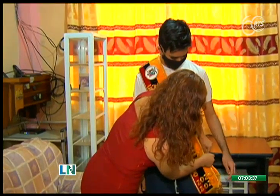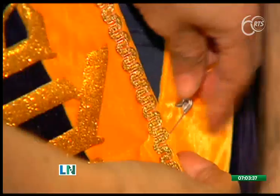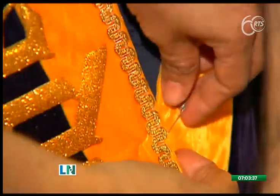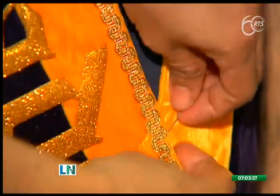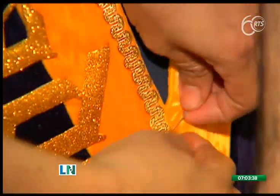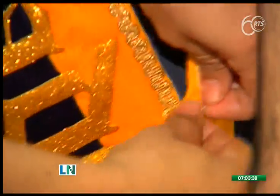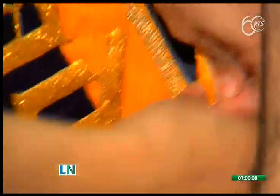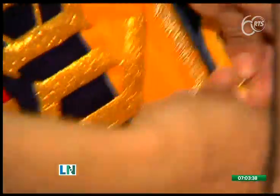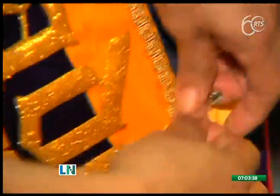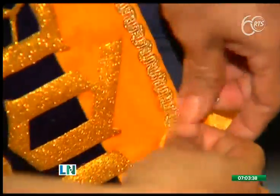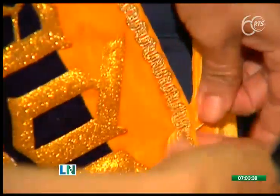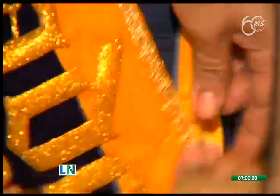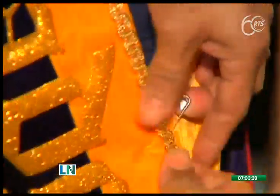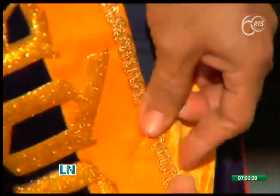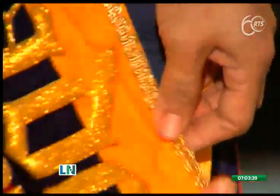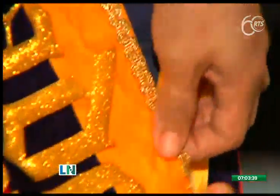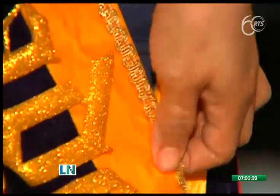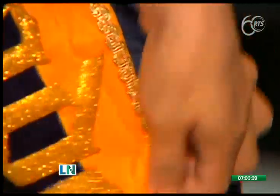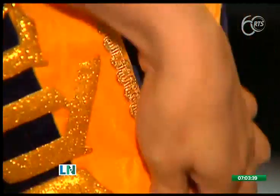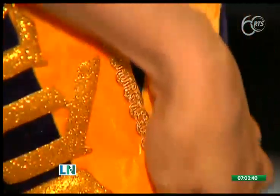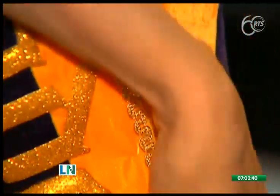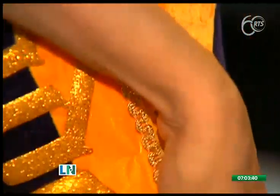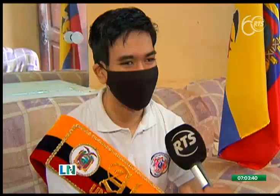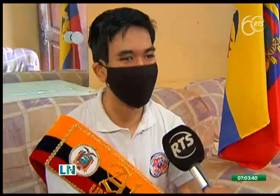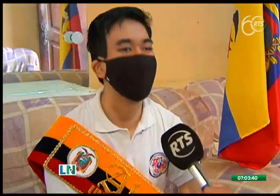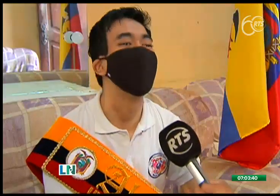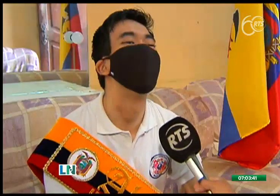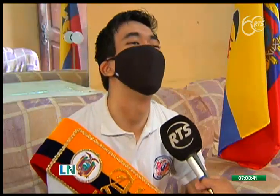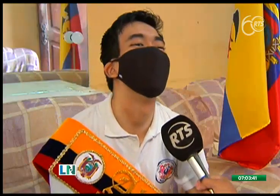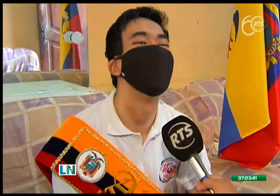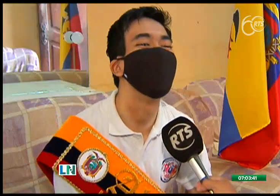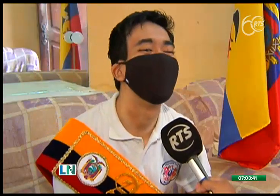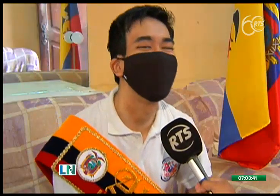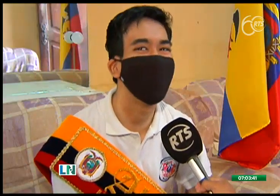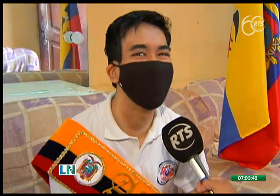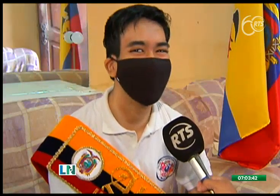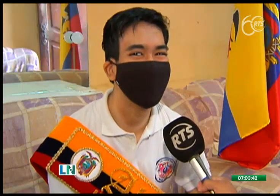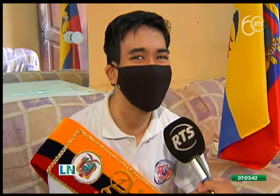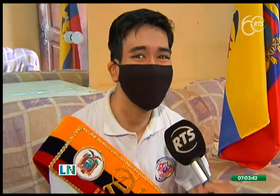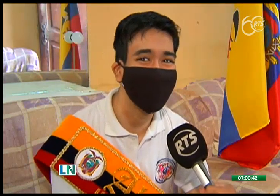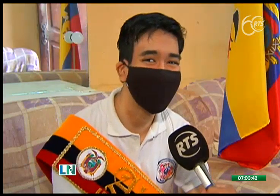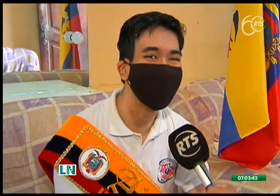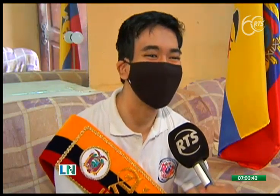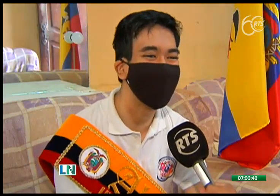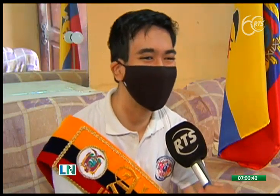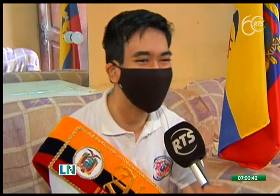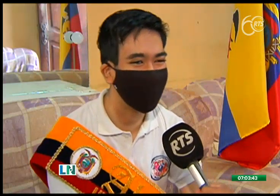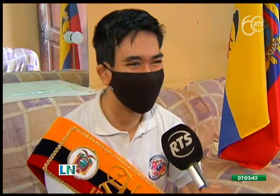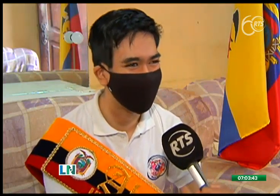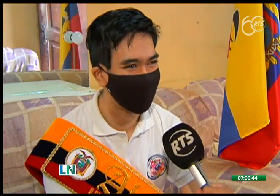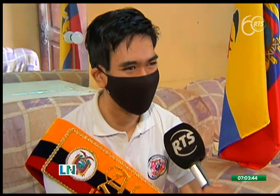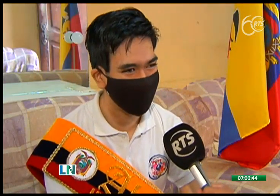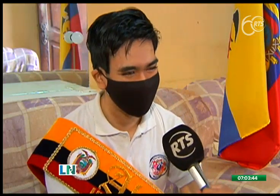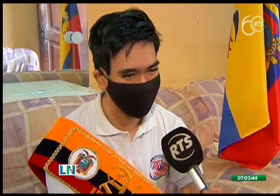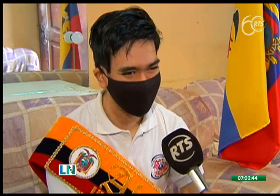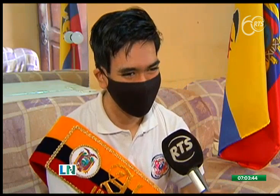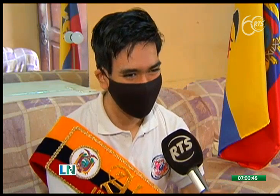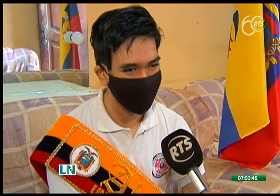máximo reconocimiento por su labor cumplida. A mí me gusta estudiar